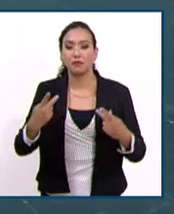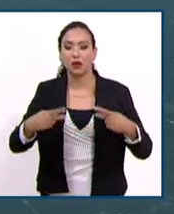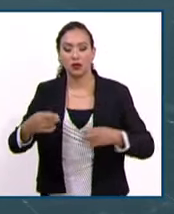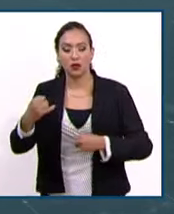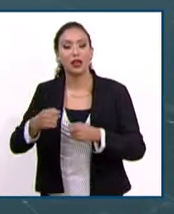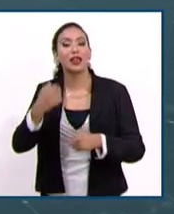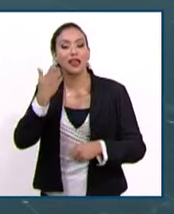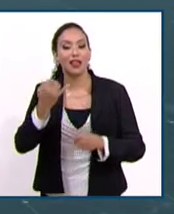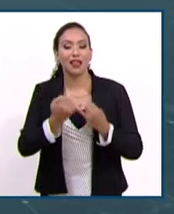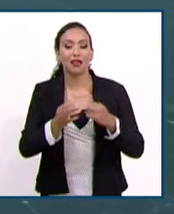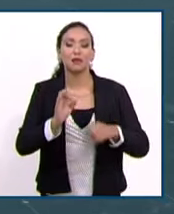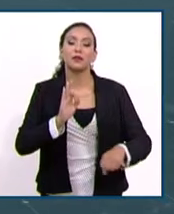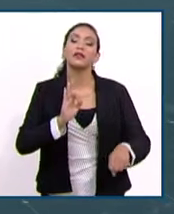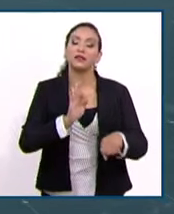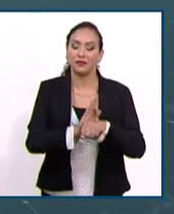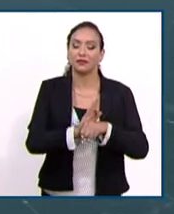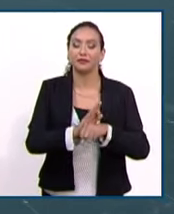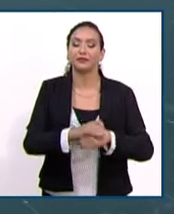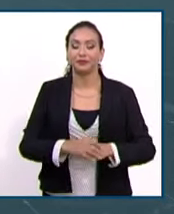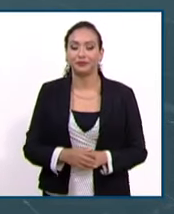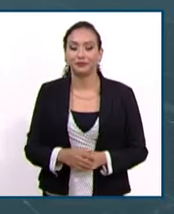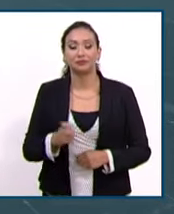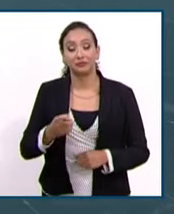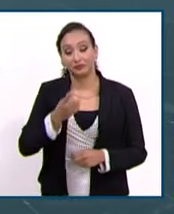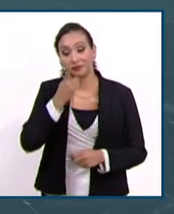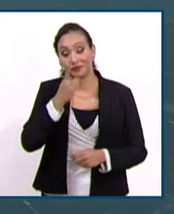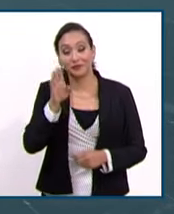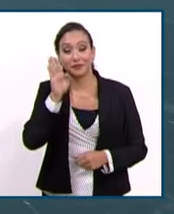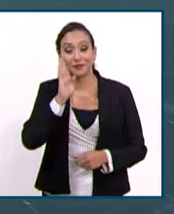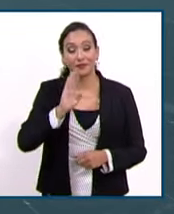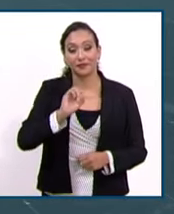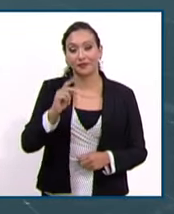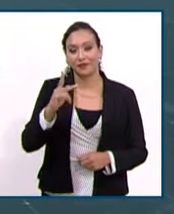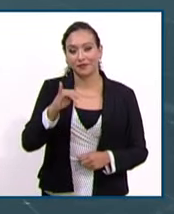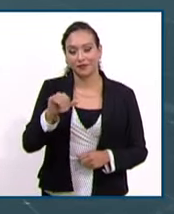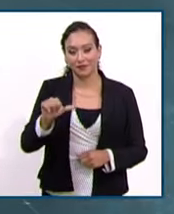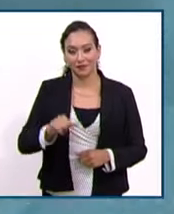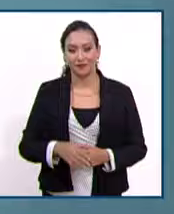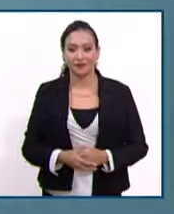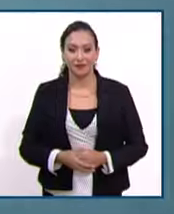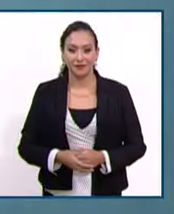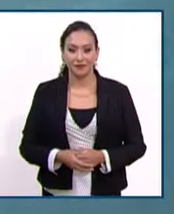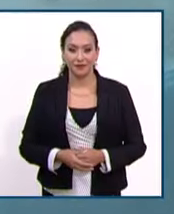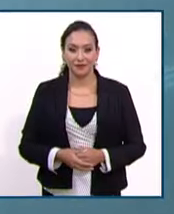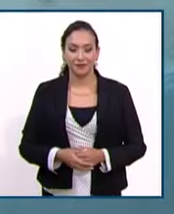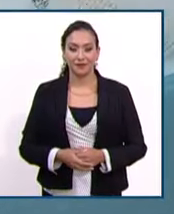independencia judicial, aseguró la ministra presidenta Norma Lucía Piña.